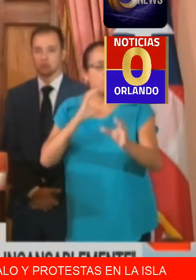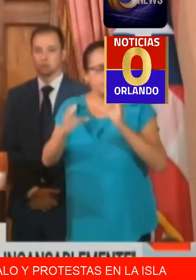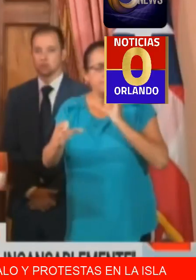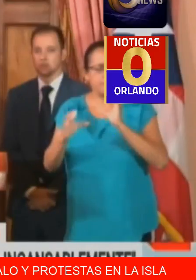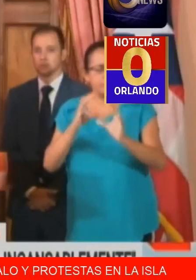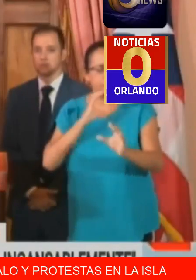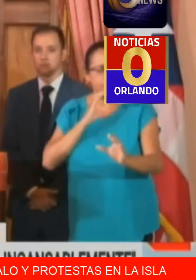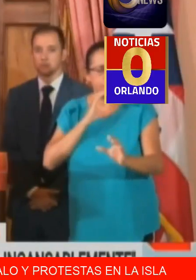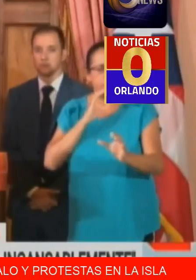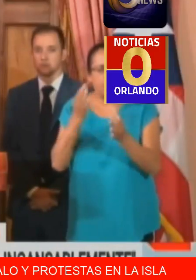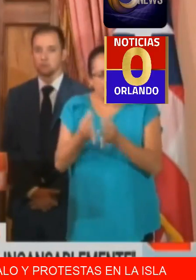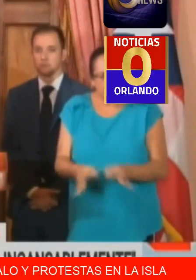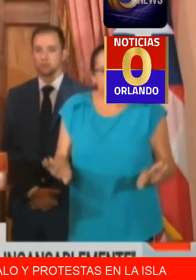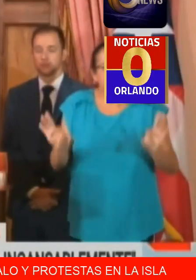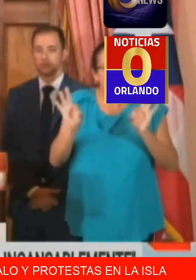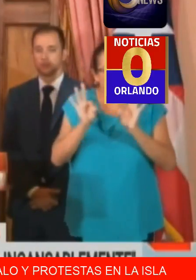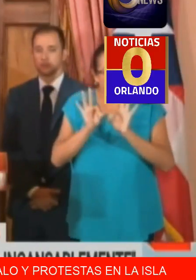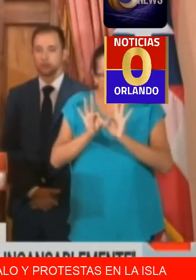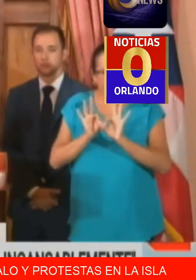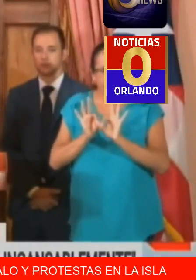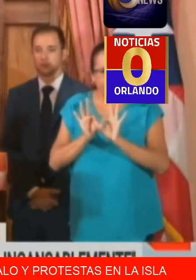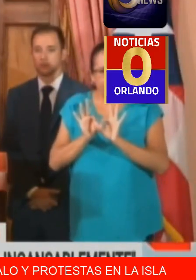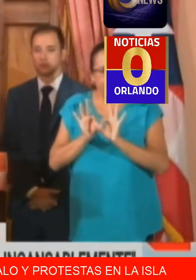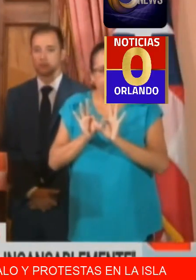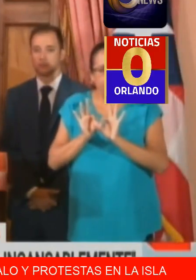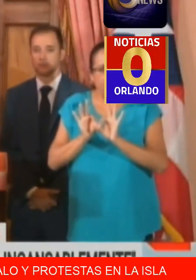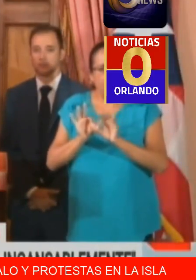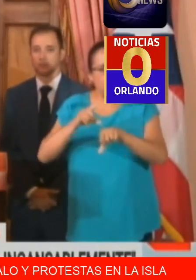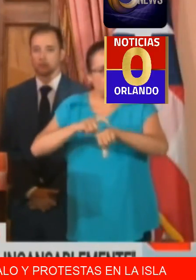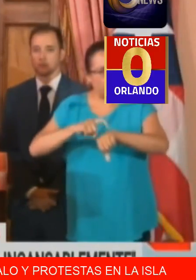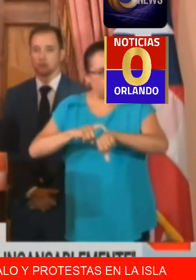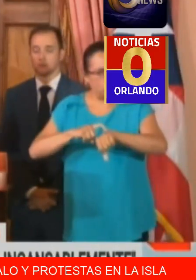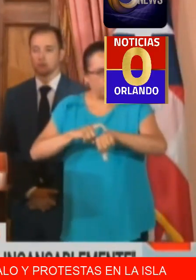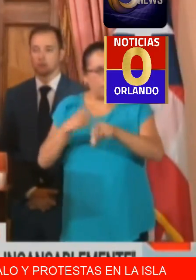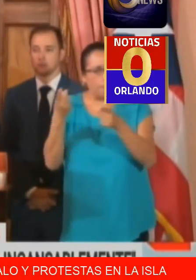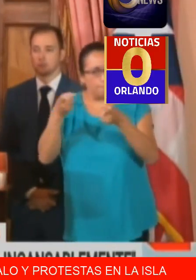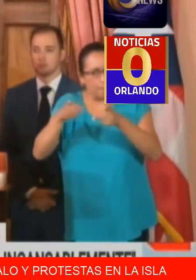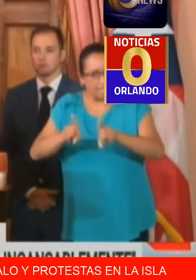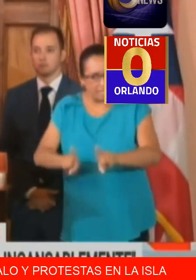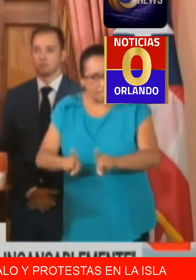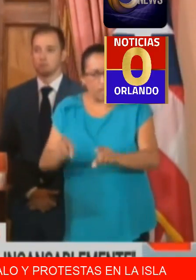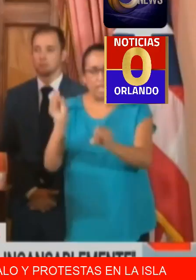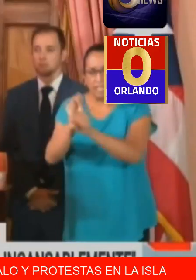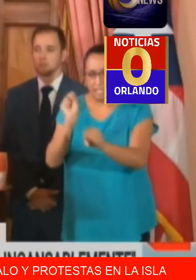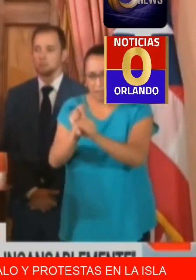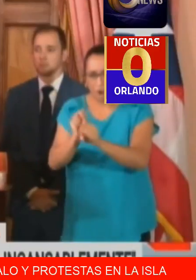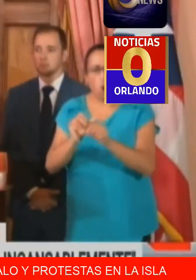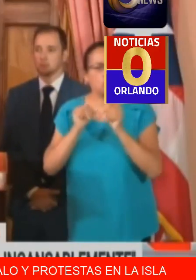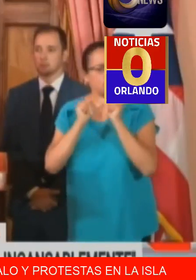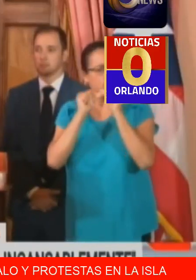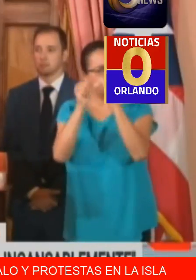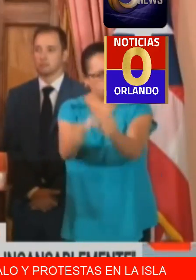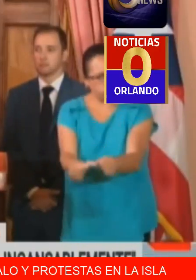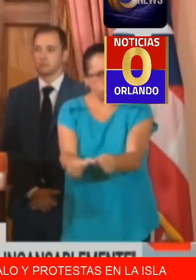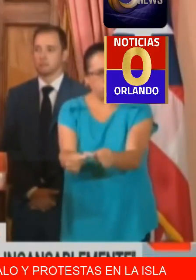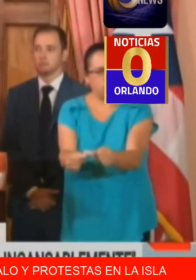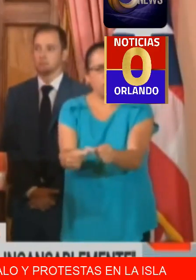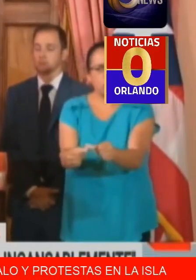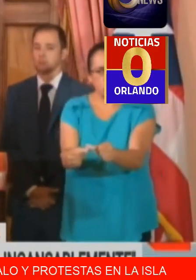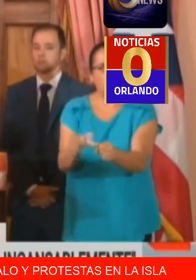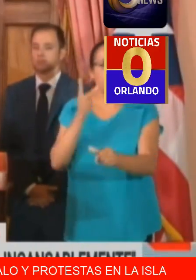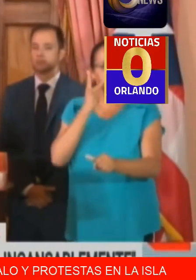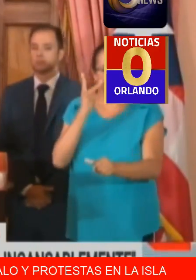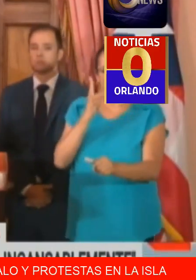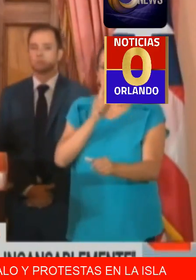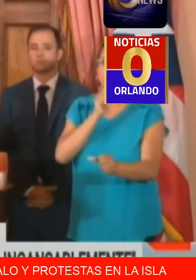que es importante que ante eventos que estén ocurriendo, el trabajo continúe. Y yo veo que hay un compromiso